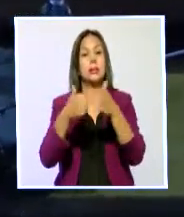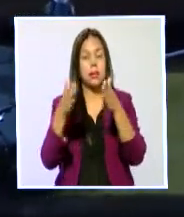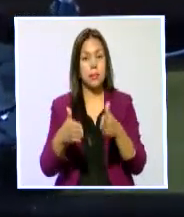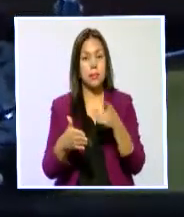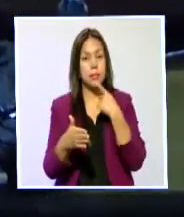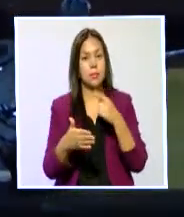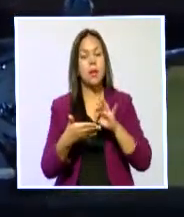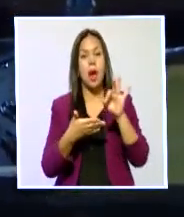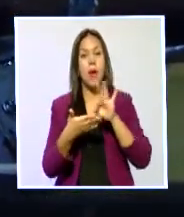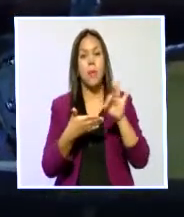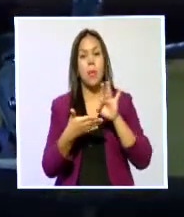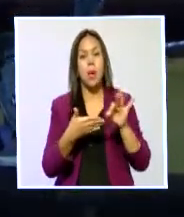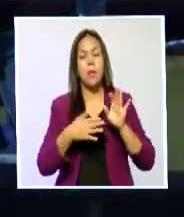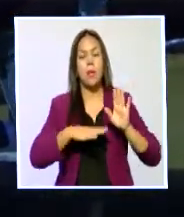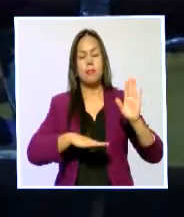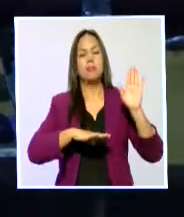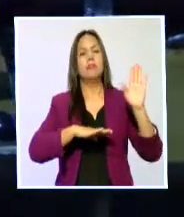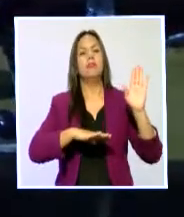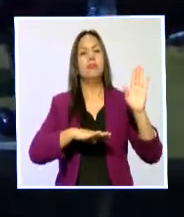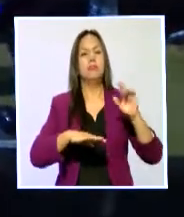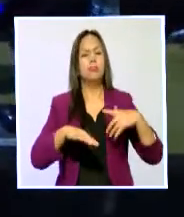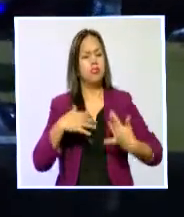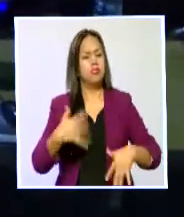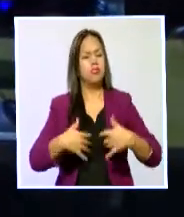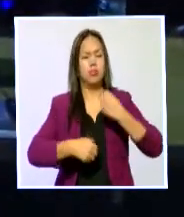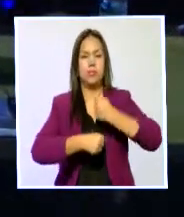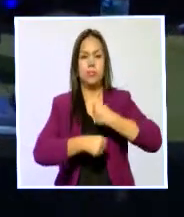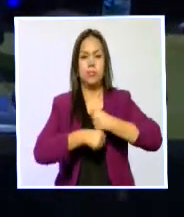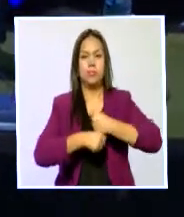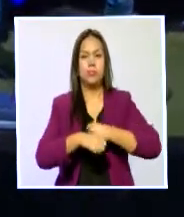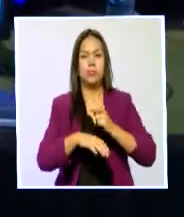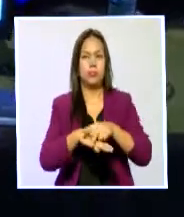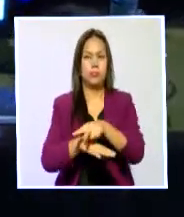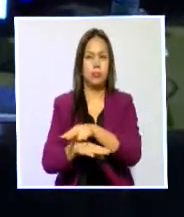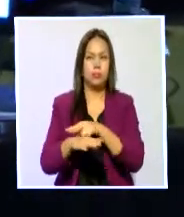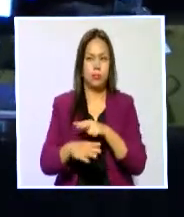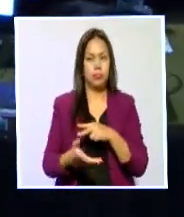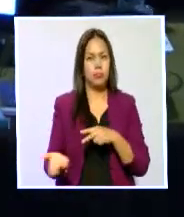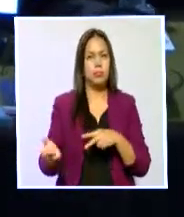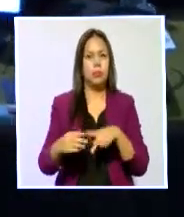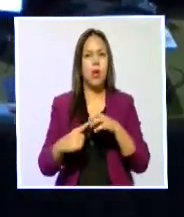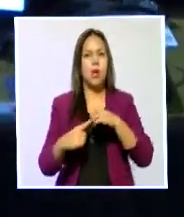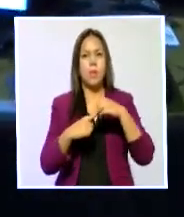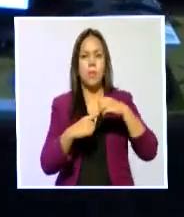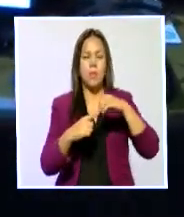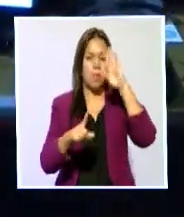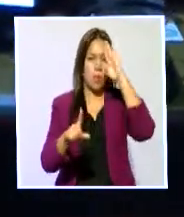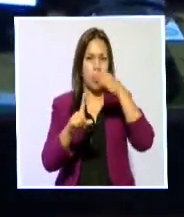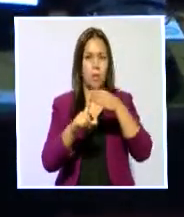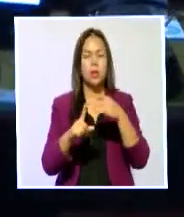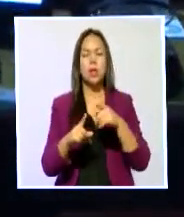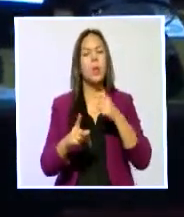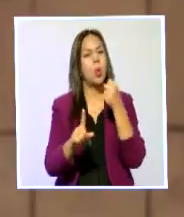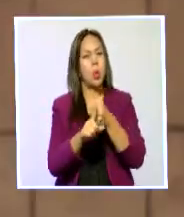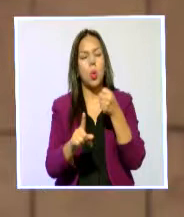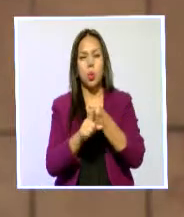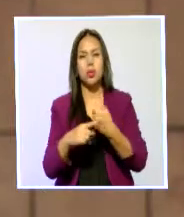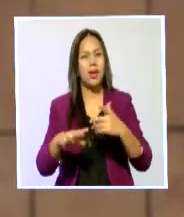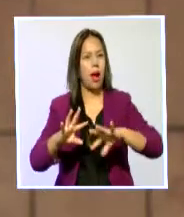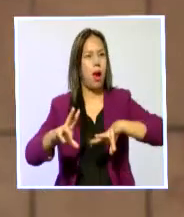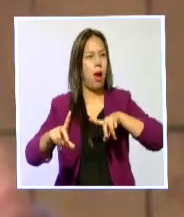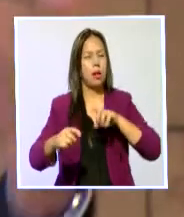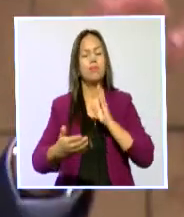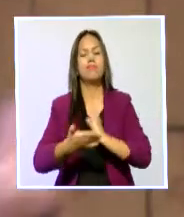Legislativo aprobó una resolución para encaminar acciones legislativas y fiscalizadoras con el principal objetivo de prevenir y luchar contra la corrupción. En